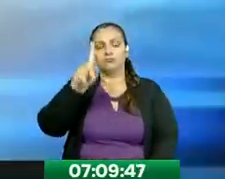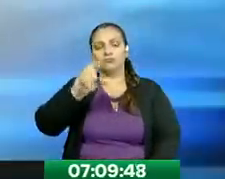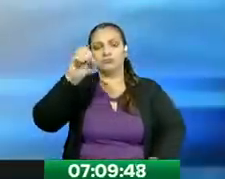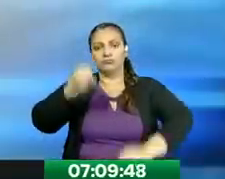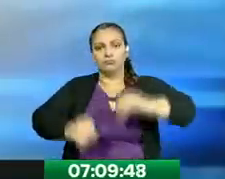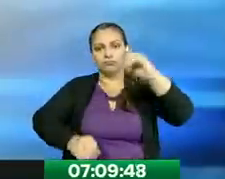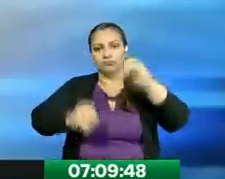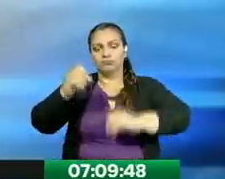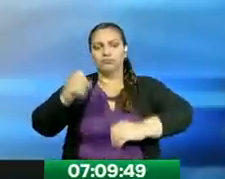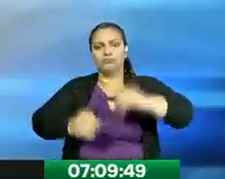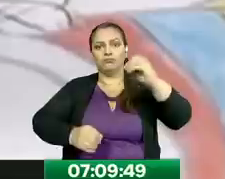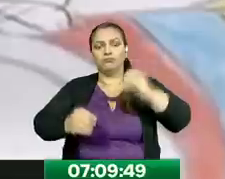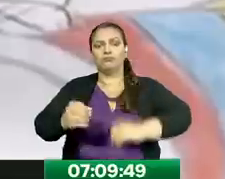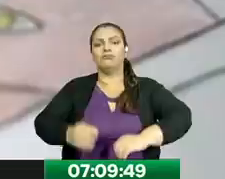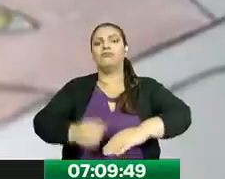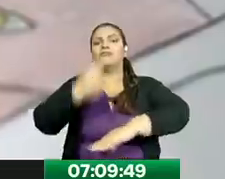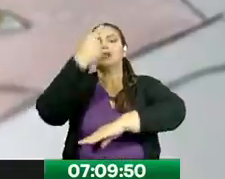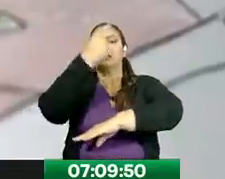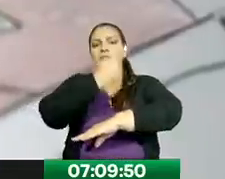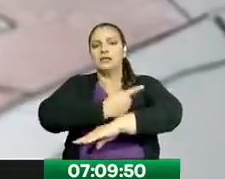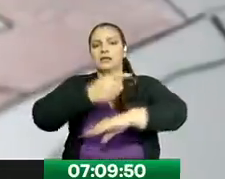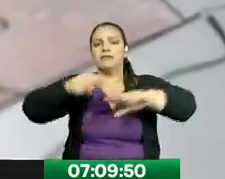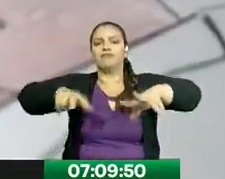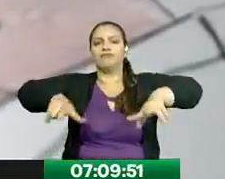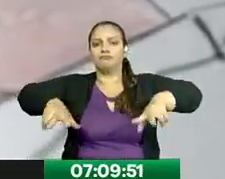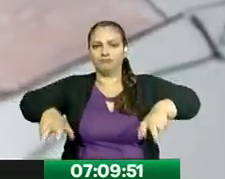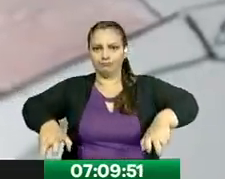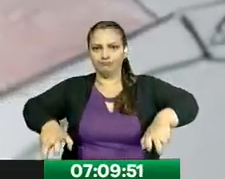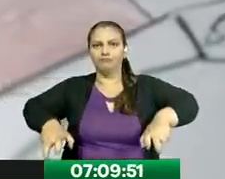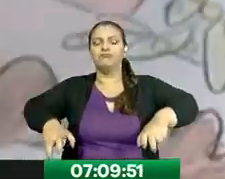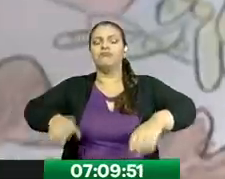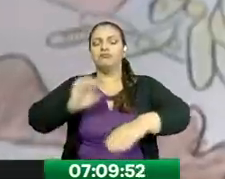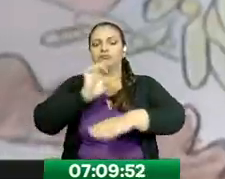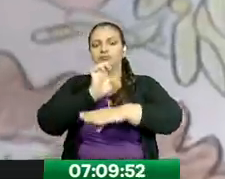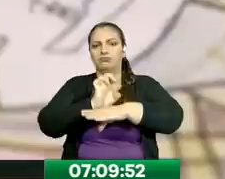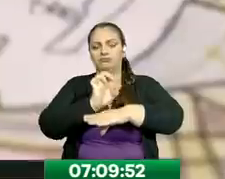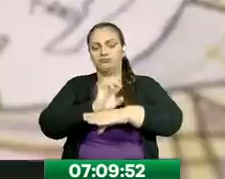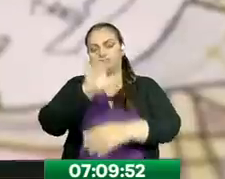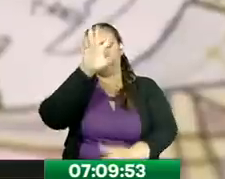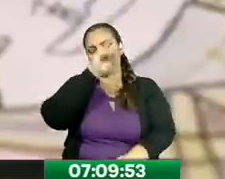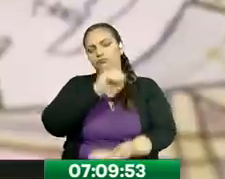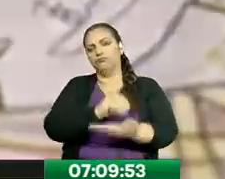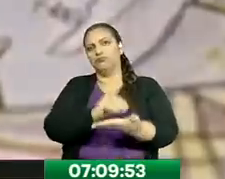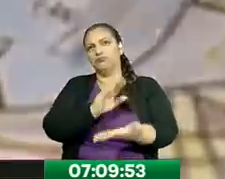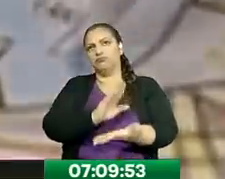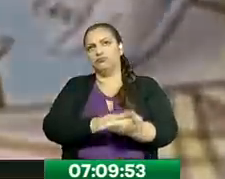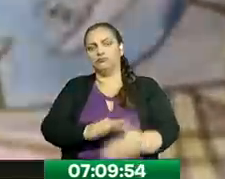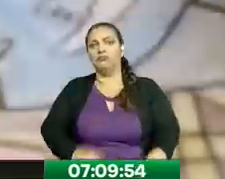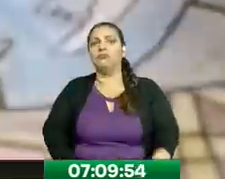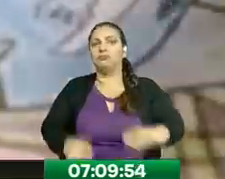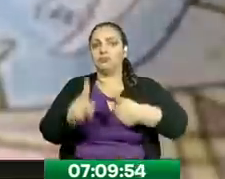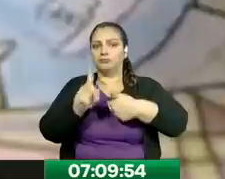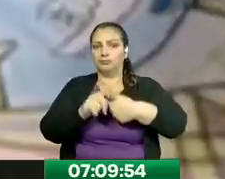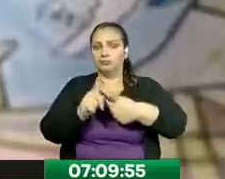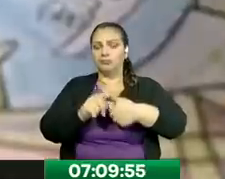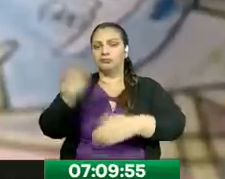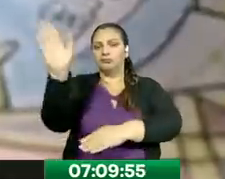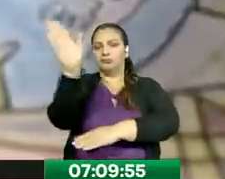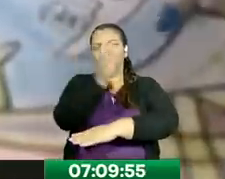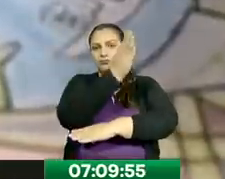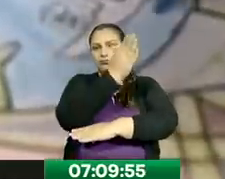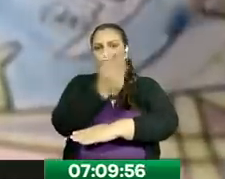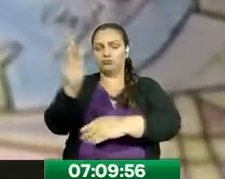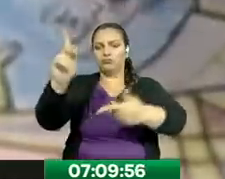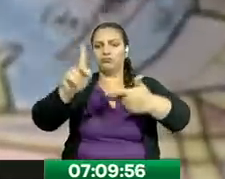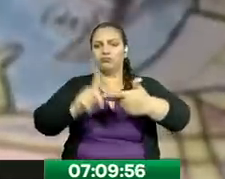el escudo es junto con el signo de bandera uno de los símbolos patrios de la república del ecuador- este escudo